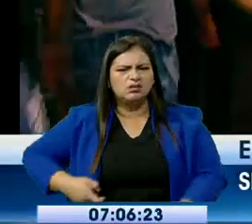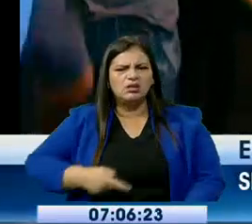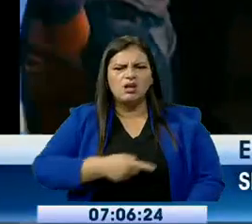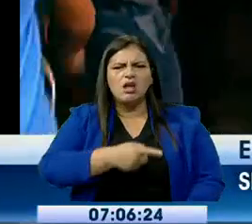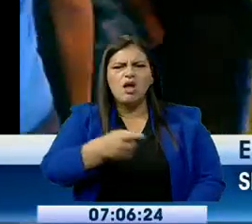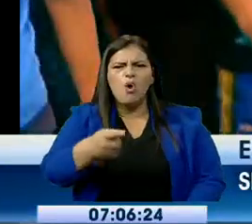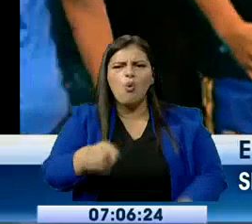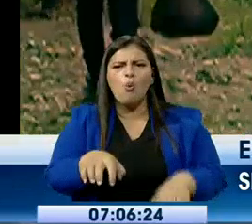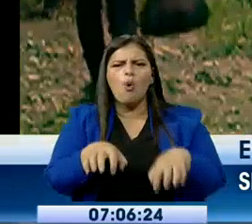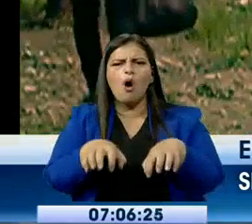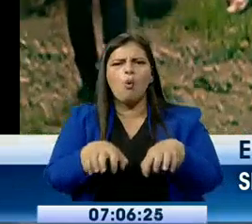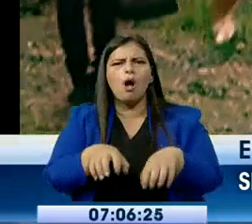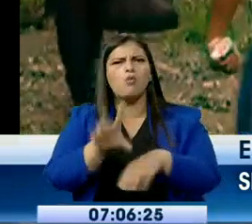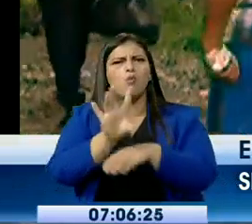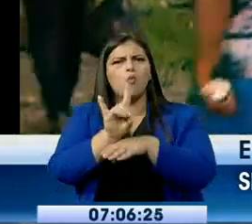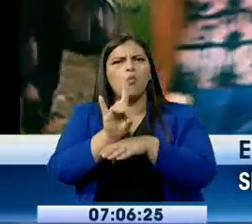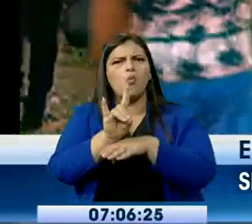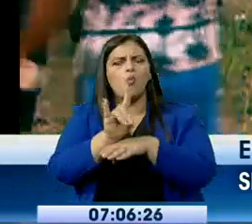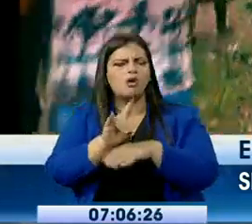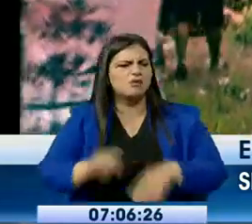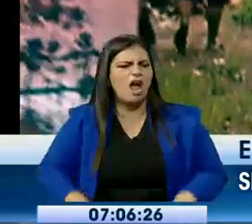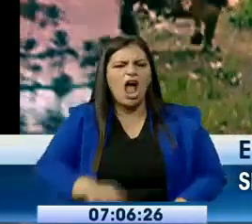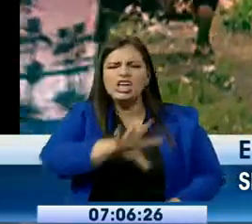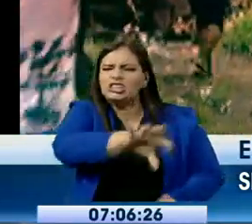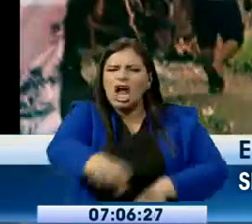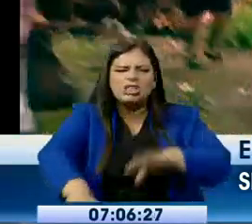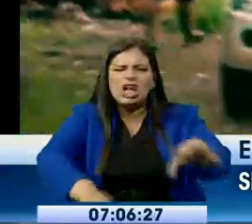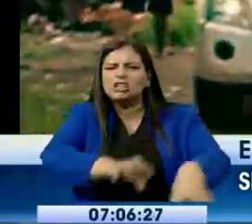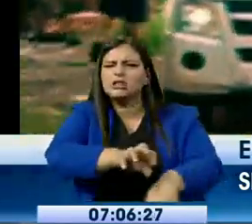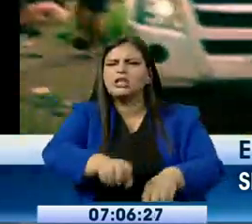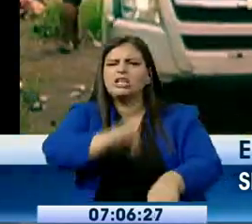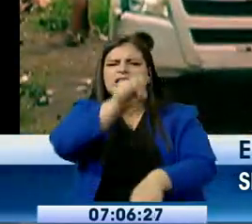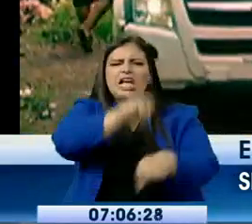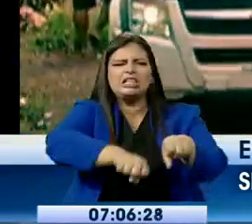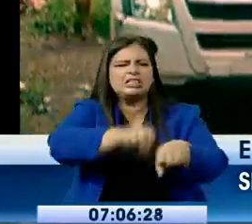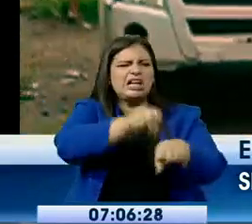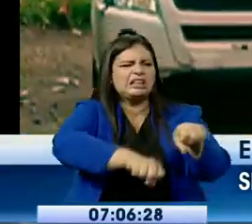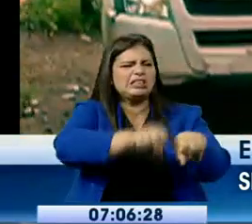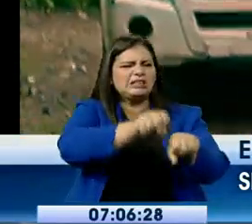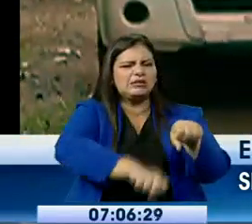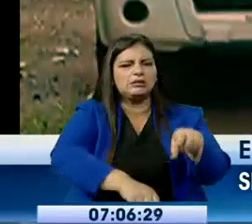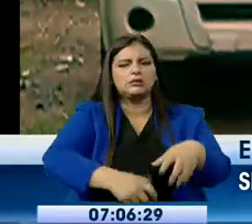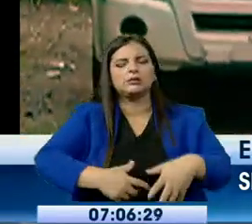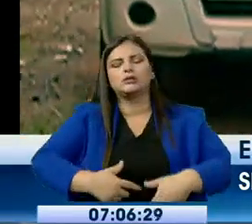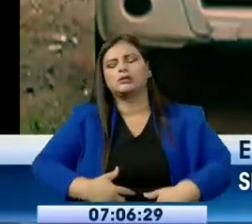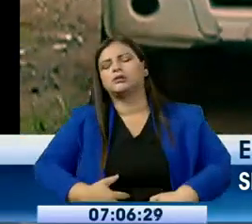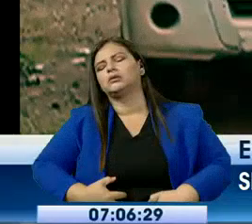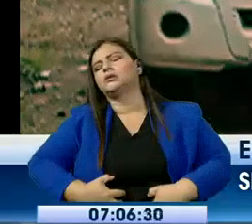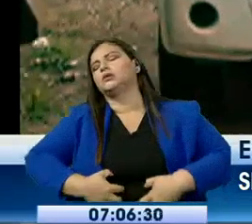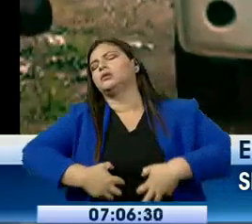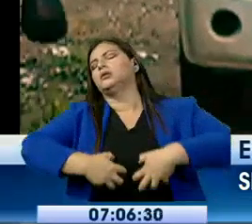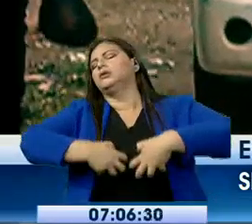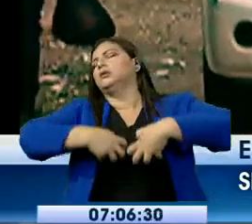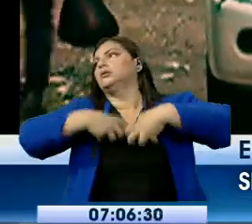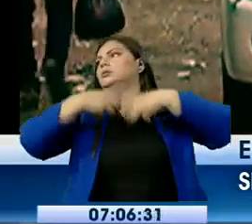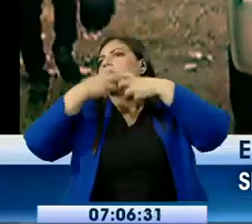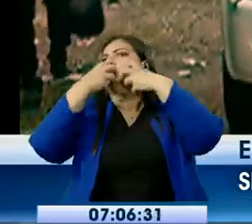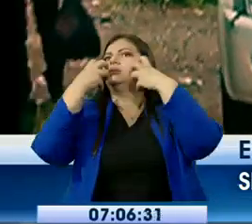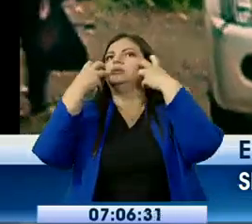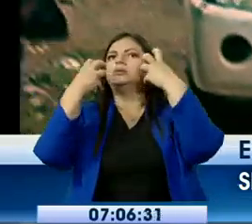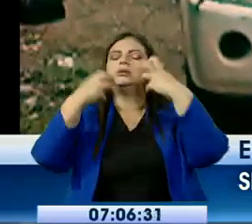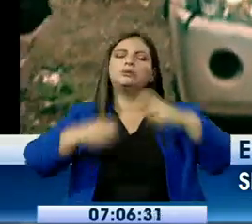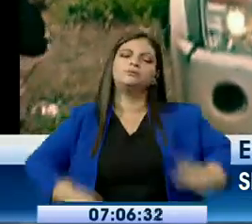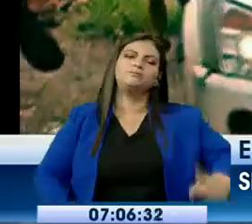lo sembrado. Se acercó para pedirle un poco más de control, pero los ánimos se alteraron cuando salió el esposo